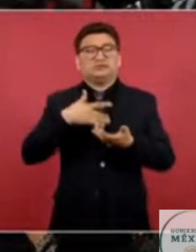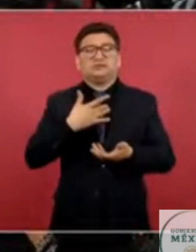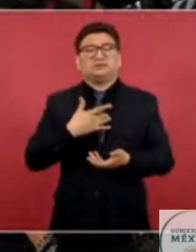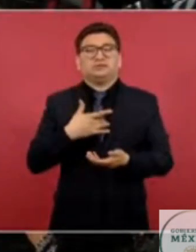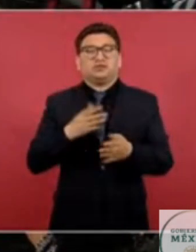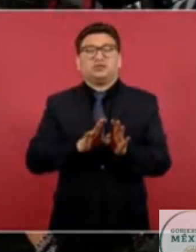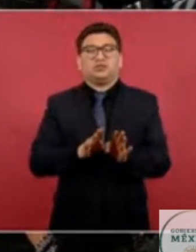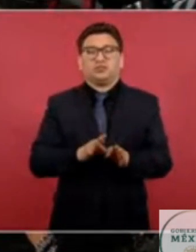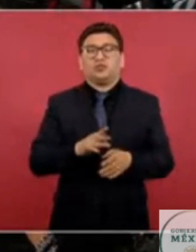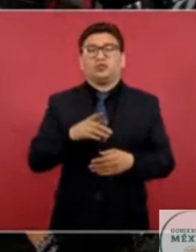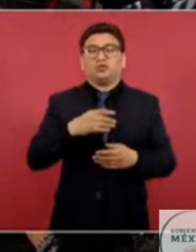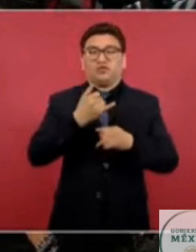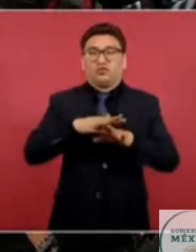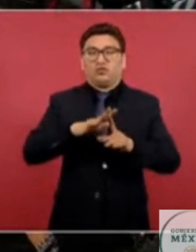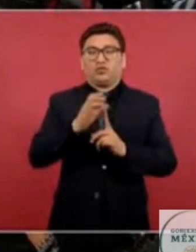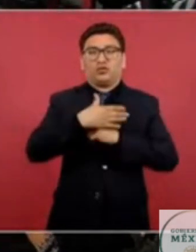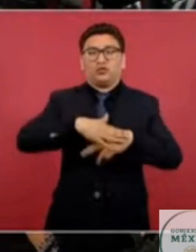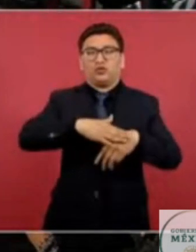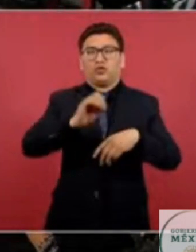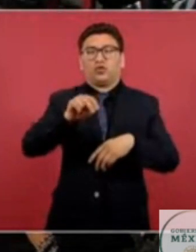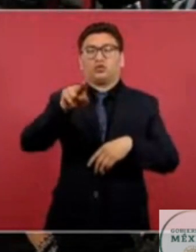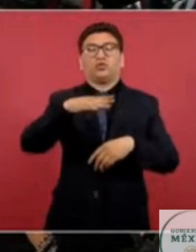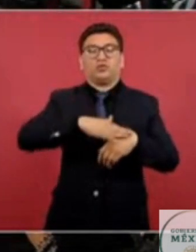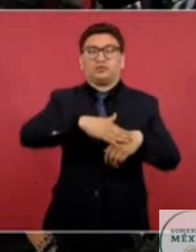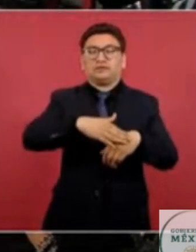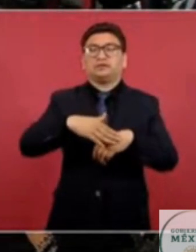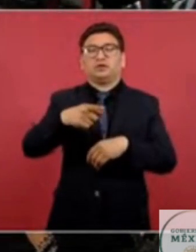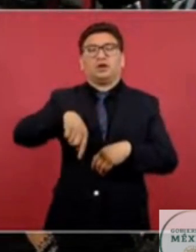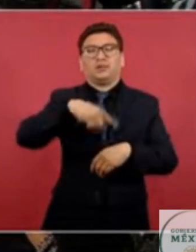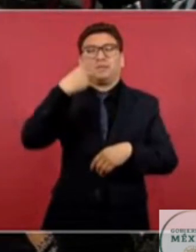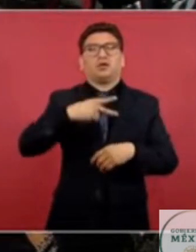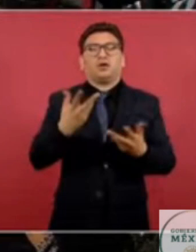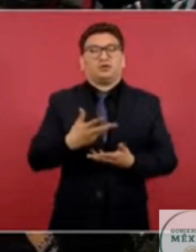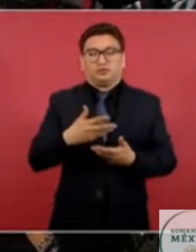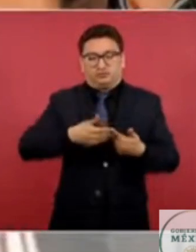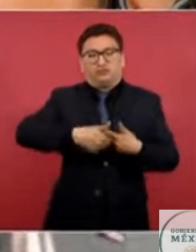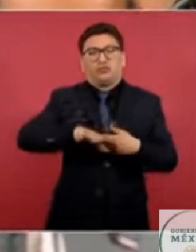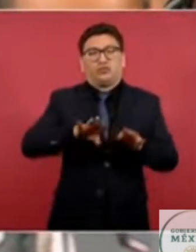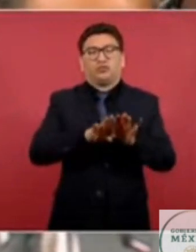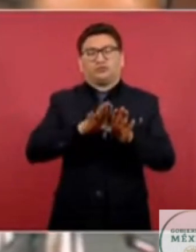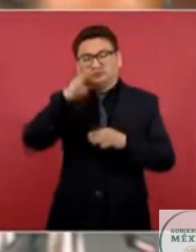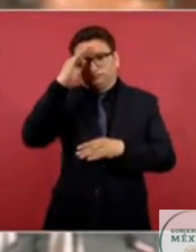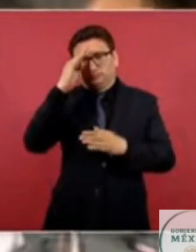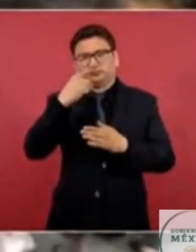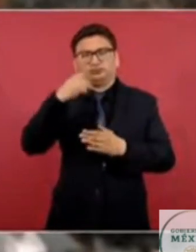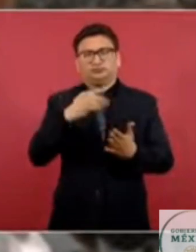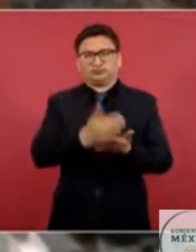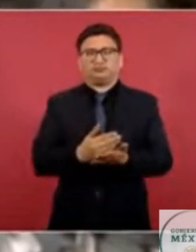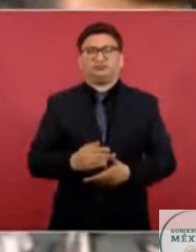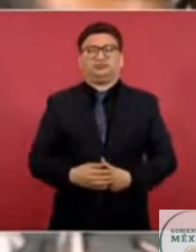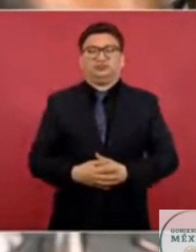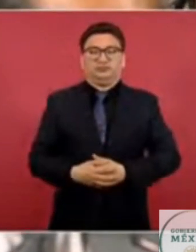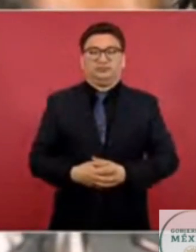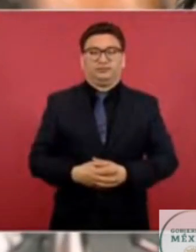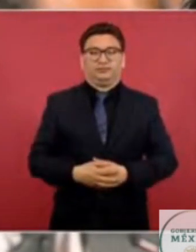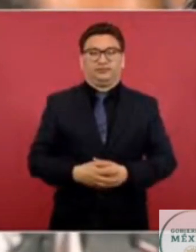cómo respondería el Estado mexicano a las recomendaciones? Y si están pensando en alguna estrategia en particular para frenar este fenómeno. Ya